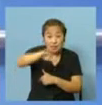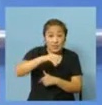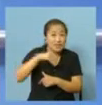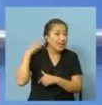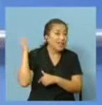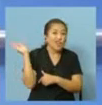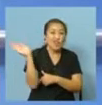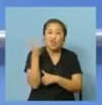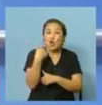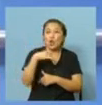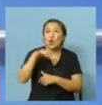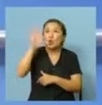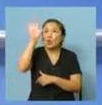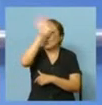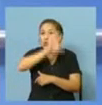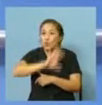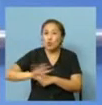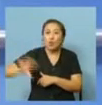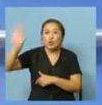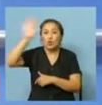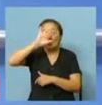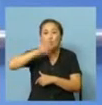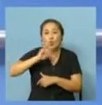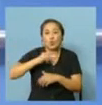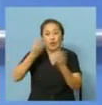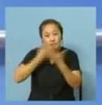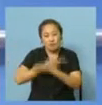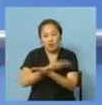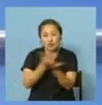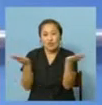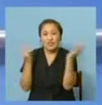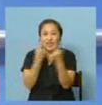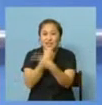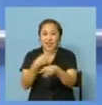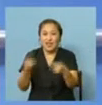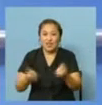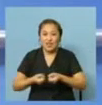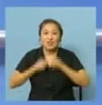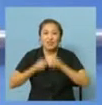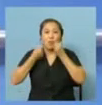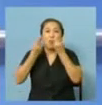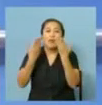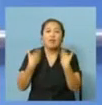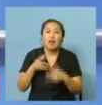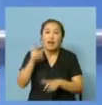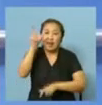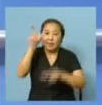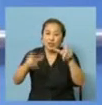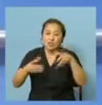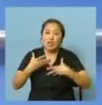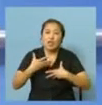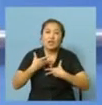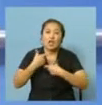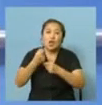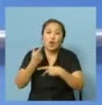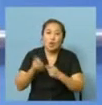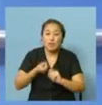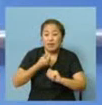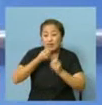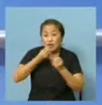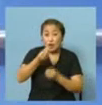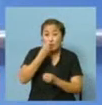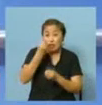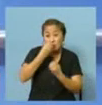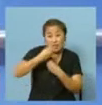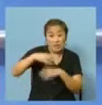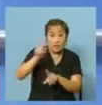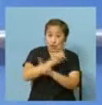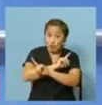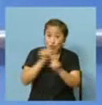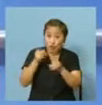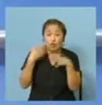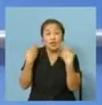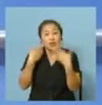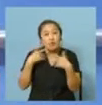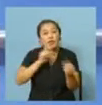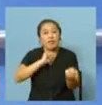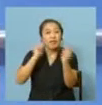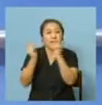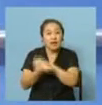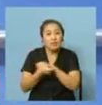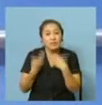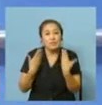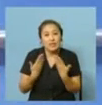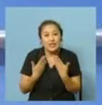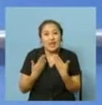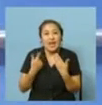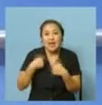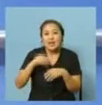a ir a toda la provincia para demostrarle herramientas a los consumidores de cómo poder no desperdiciar ese alimento que no pueden consumir y